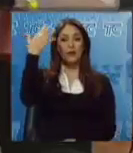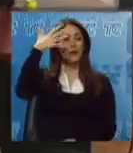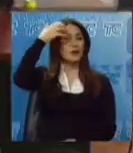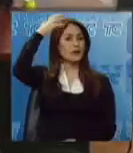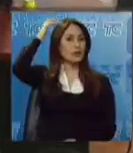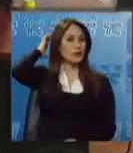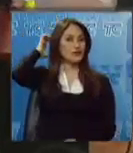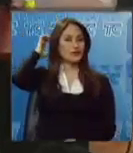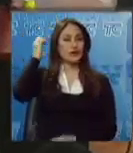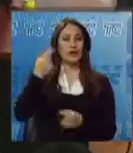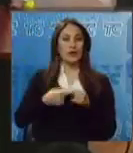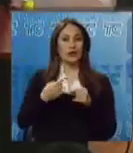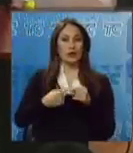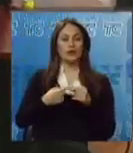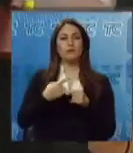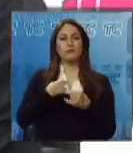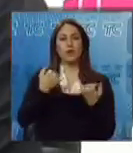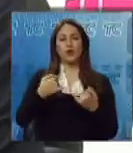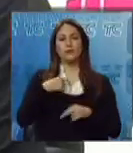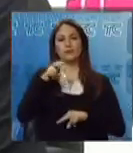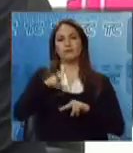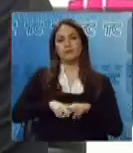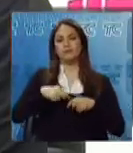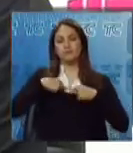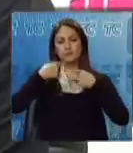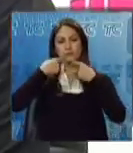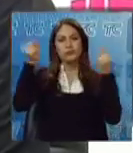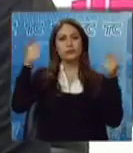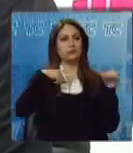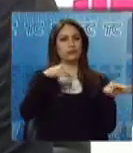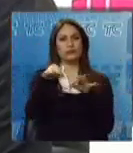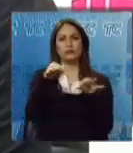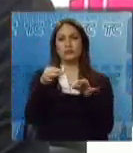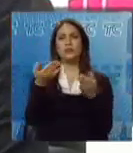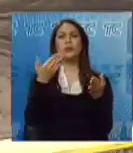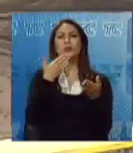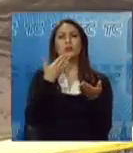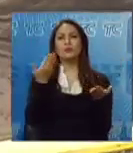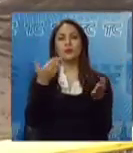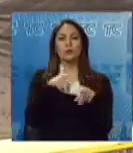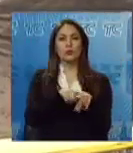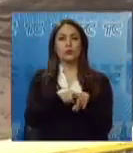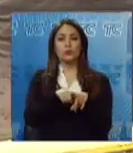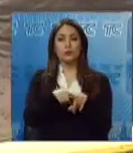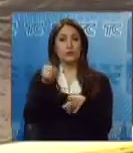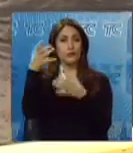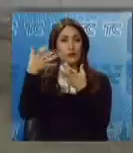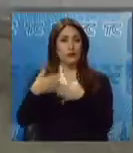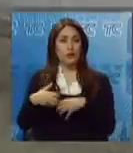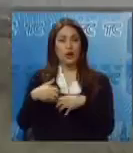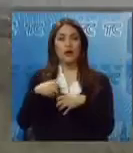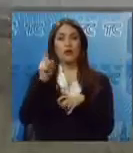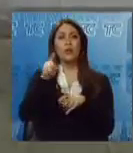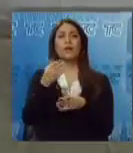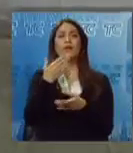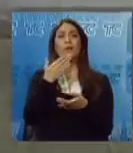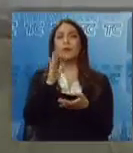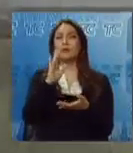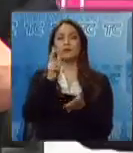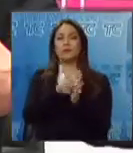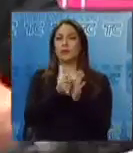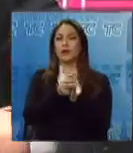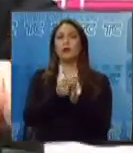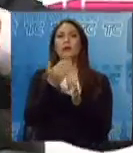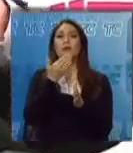tras varios días de ausencia, ofreció una rueda de prensa en donde explicó cuál sería el mecanismo para que Odebrecht se aleje de la construcción del metro. Existe